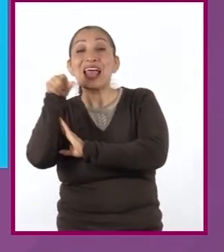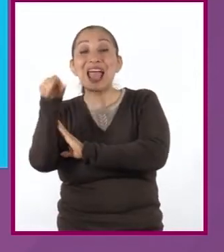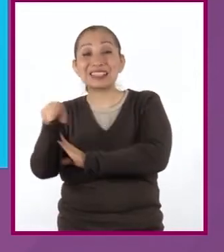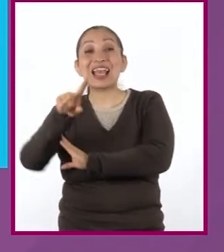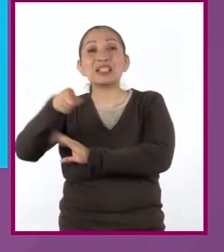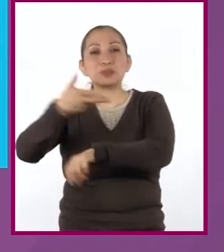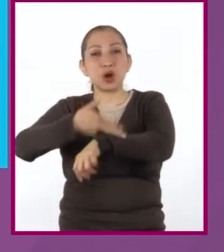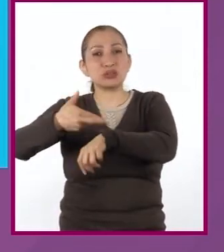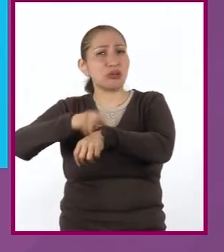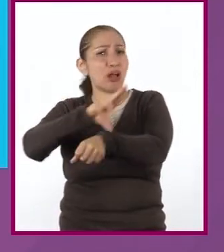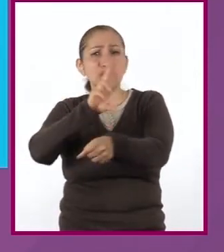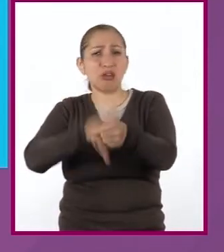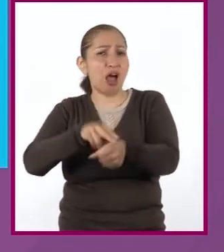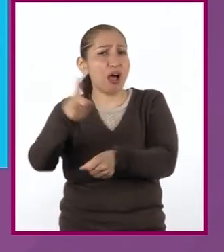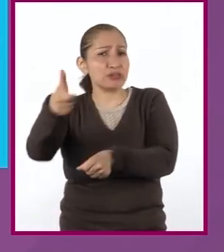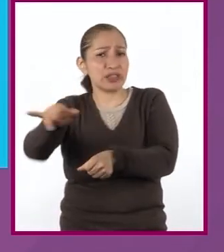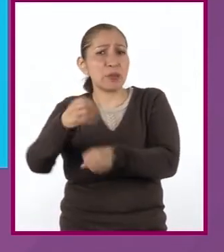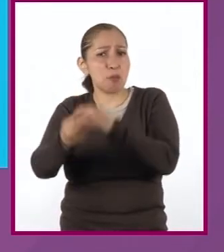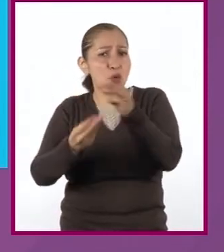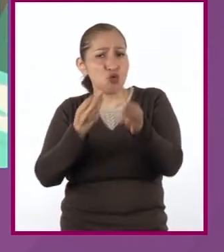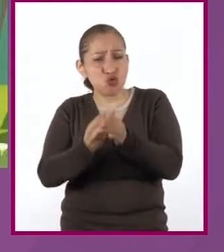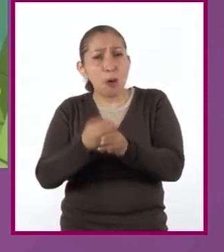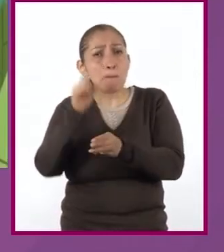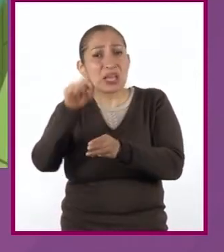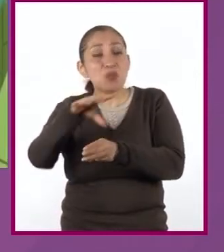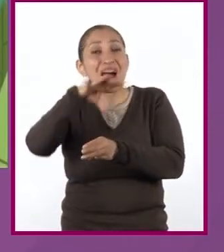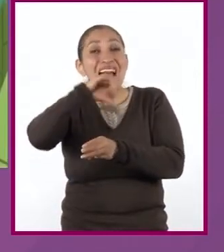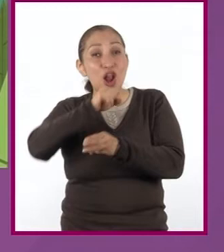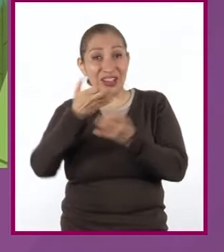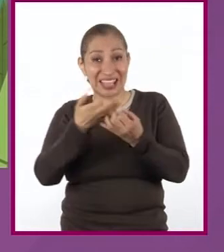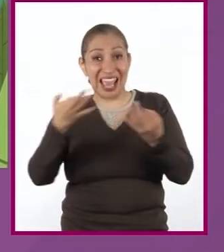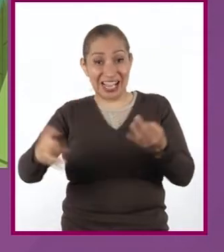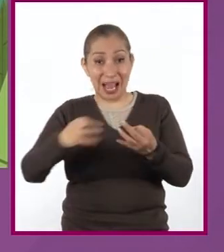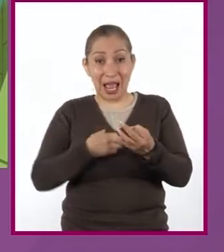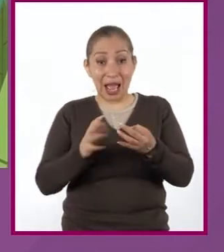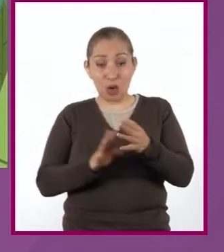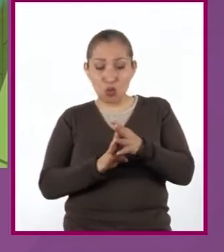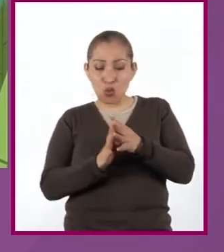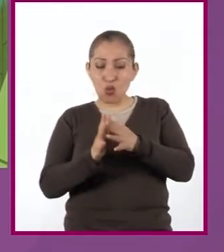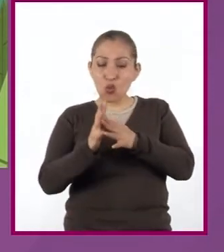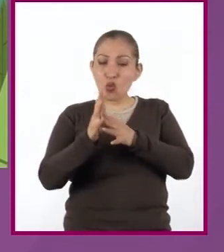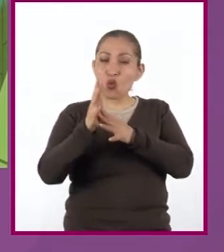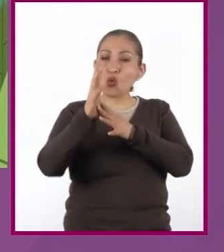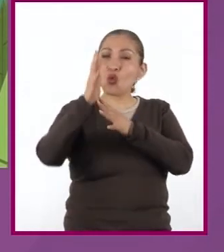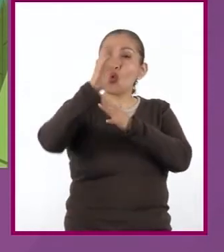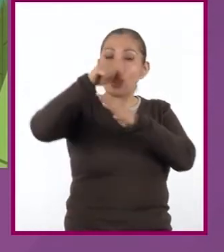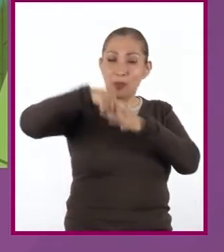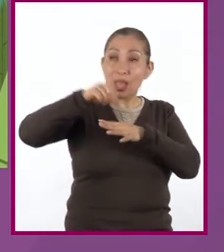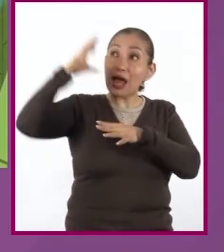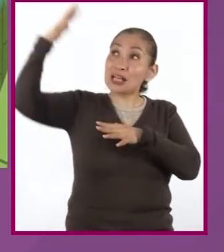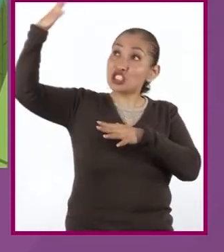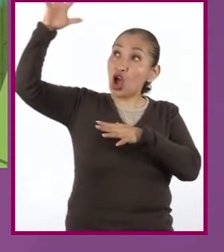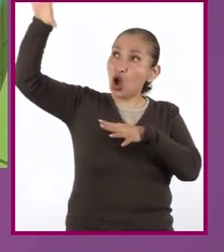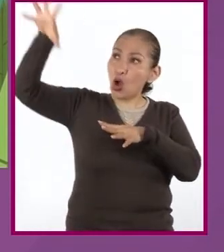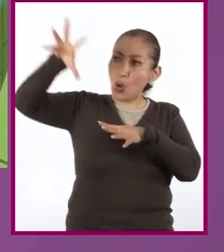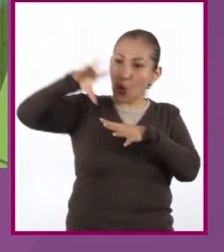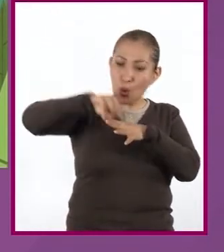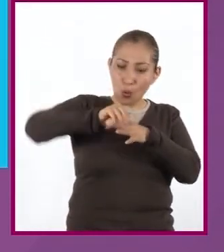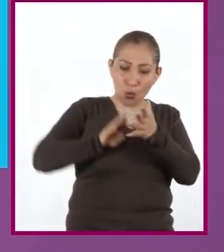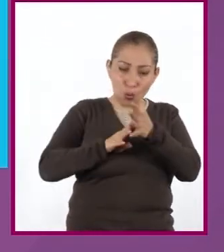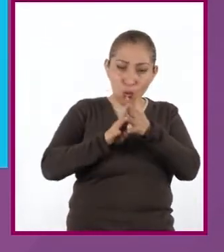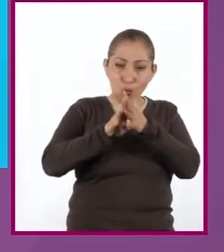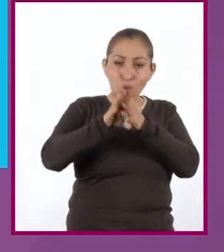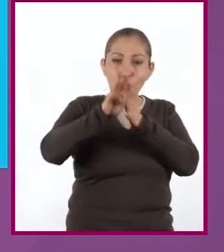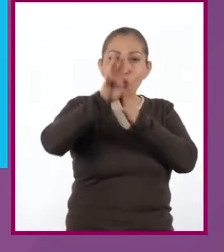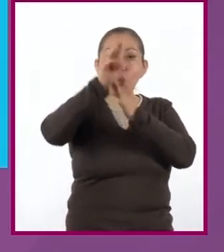es un proceso natural en el cual parte del calor que la Tierra refleja hacia el espacio después de recibir la energía del Sol